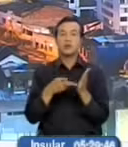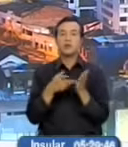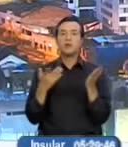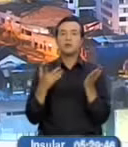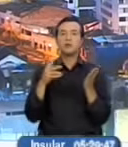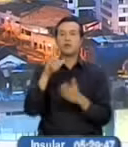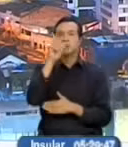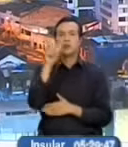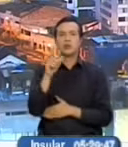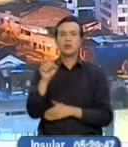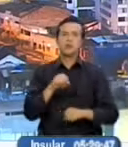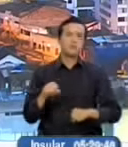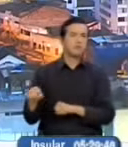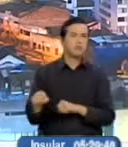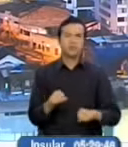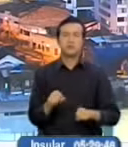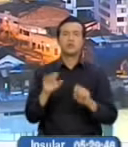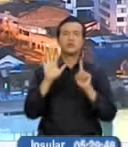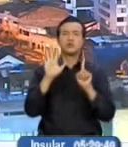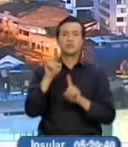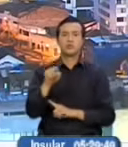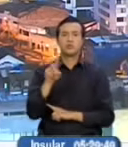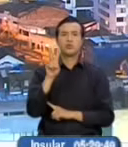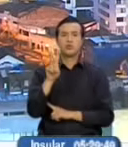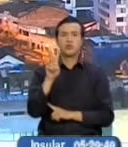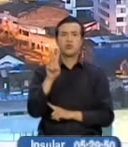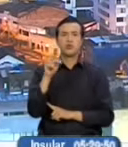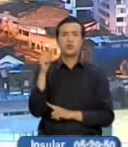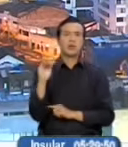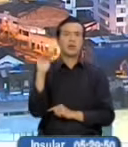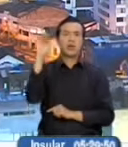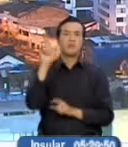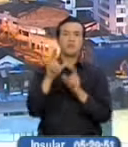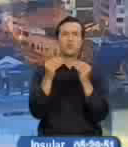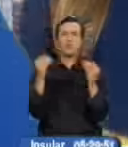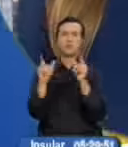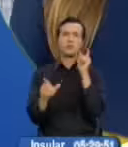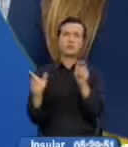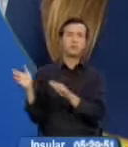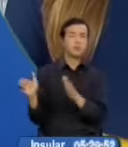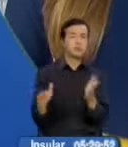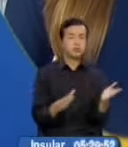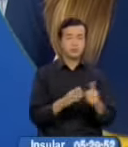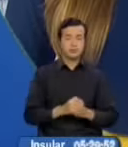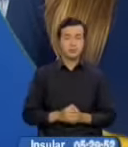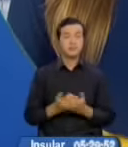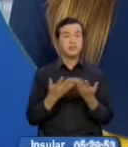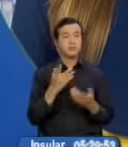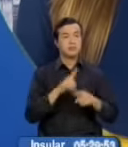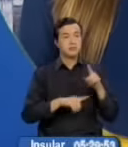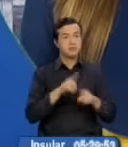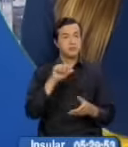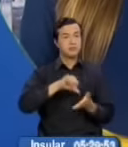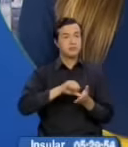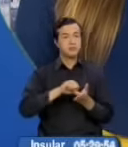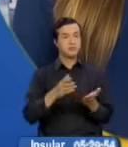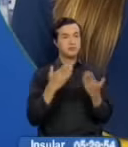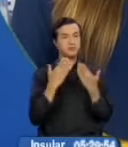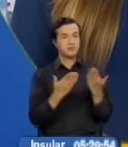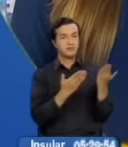Italia, un sismo de 6.2 grados que ya deja decenas de personas fallecidas. Saludamos a esta hora con mi compañero que se encuentra en la ciudad de Guayaquil.